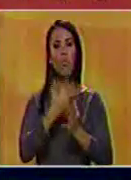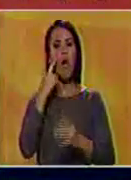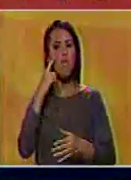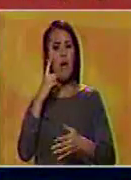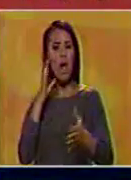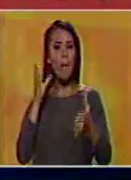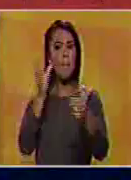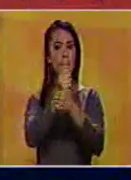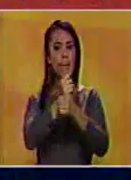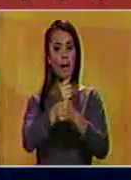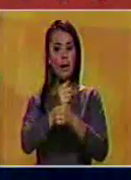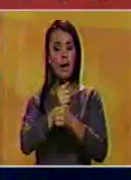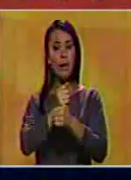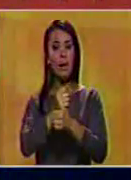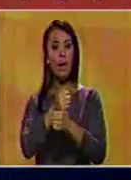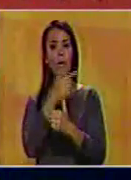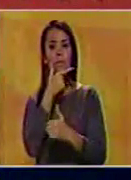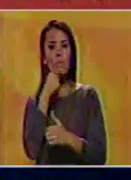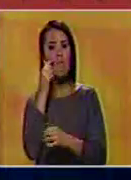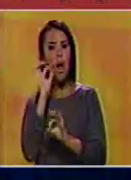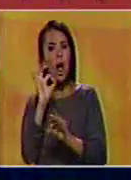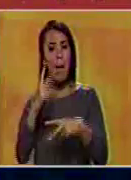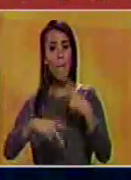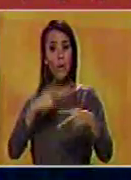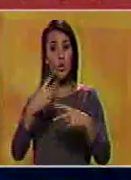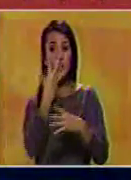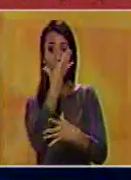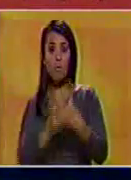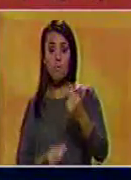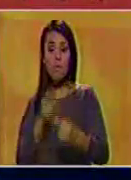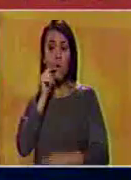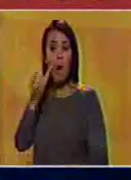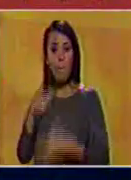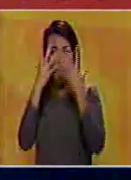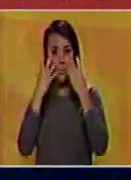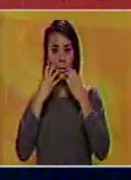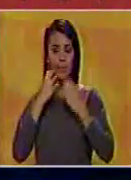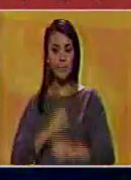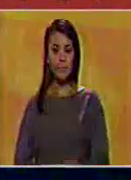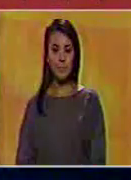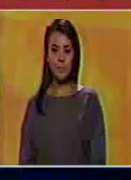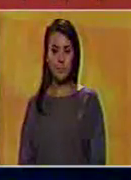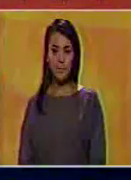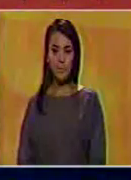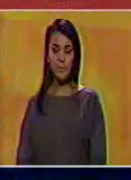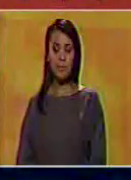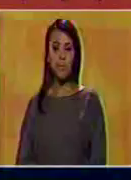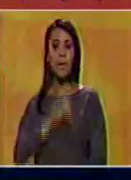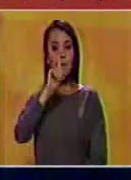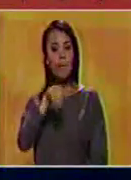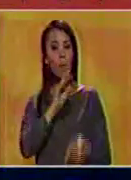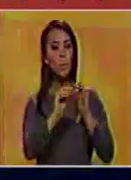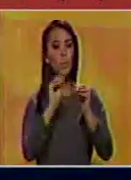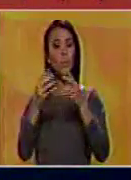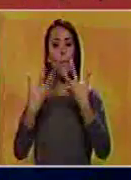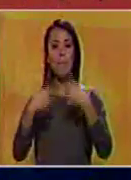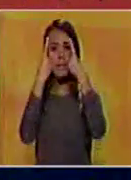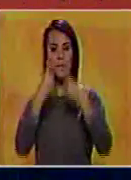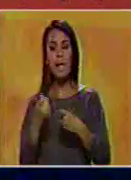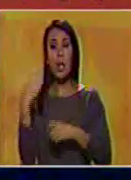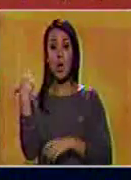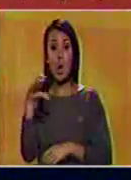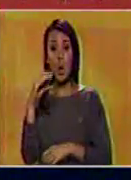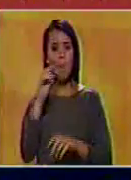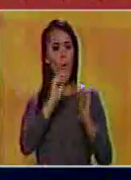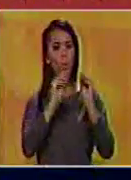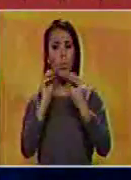para facilitar la fuga de este terrorista de este criminal rodríguez también hizo un llamado a los funcionarios de colombia para